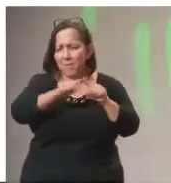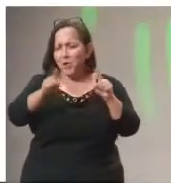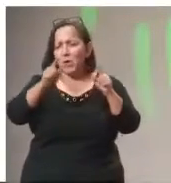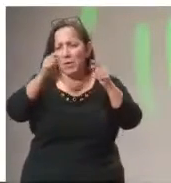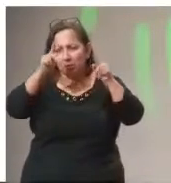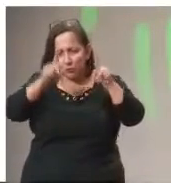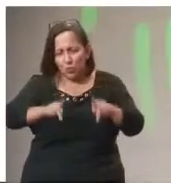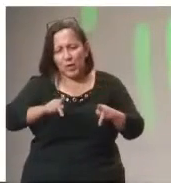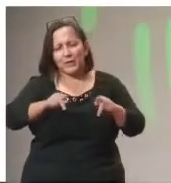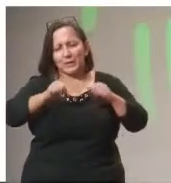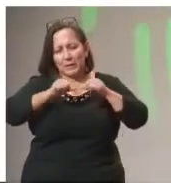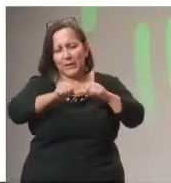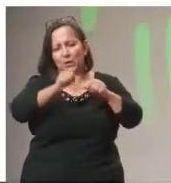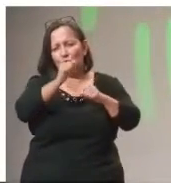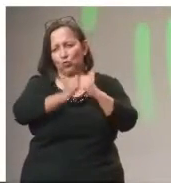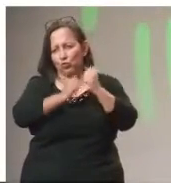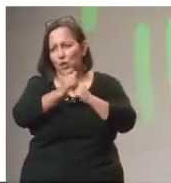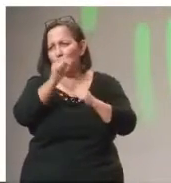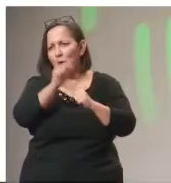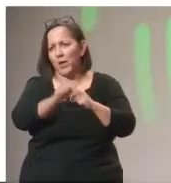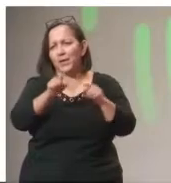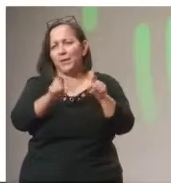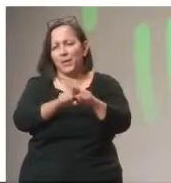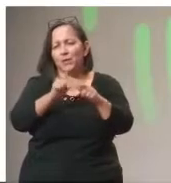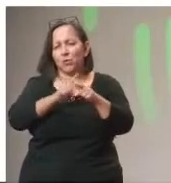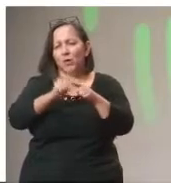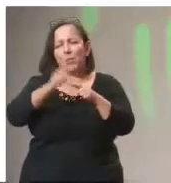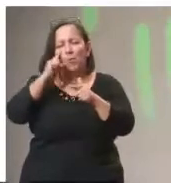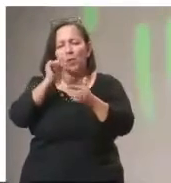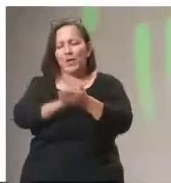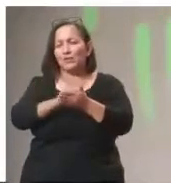vulnerabilidad hidrogeológica, por ejemplo. Entonces,